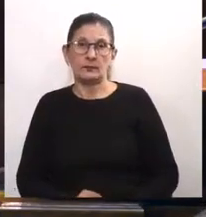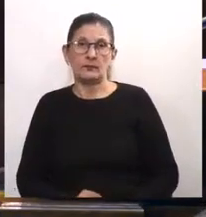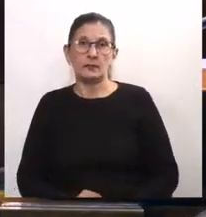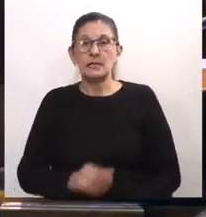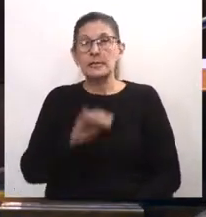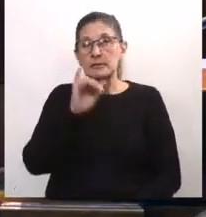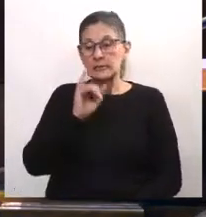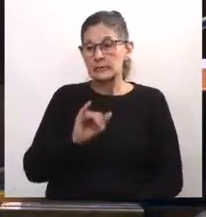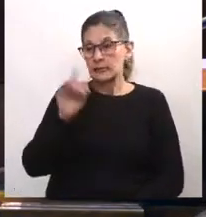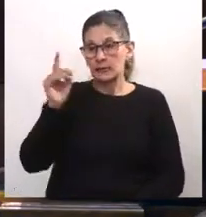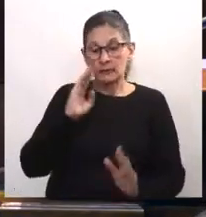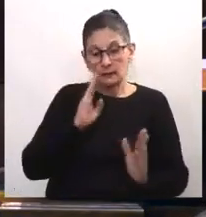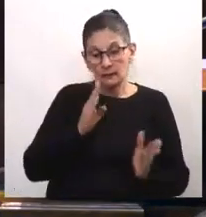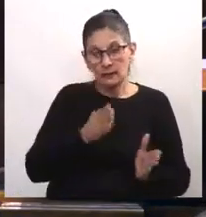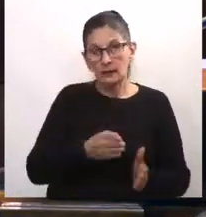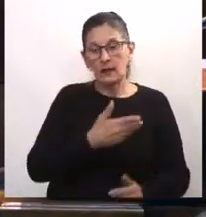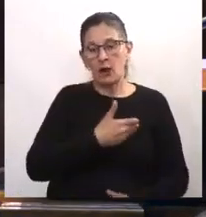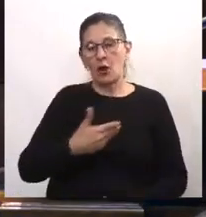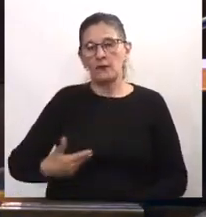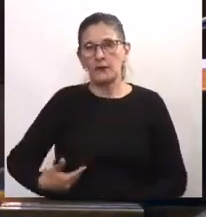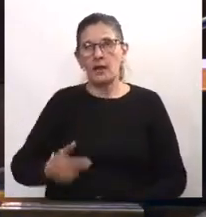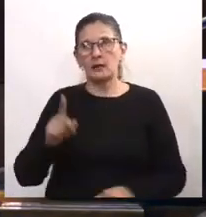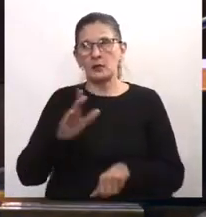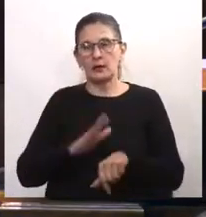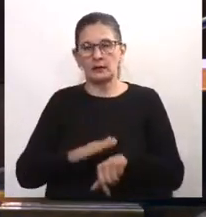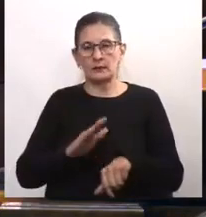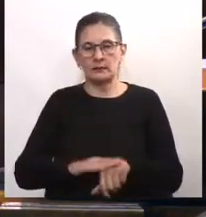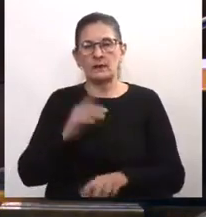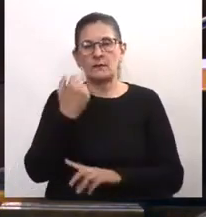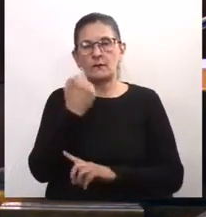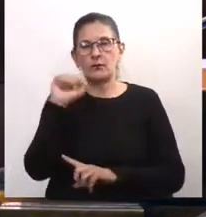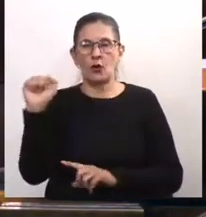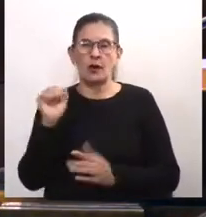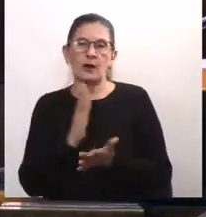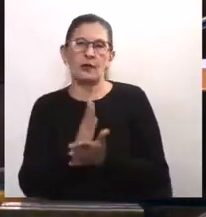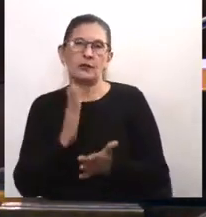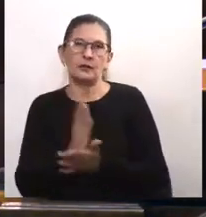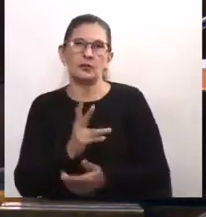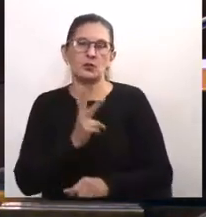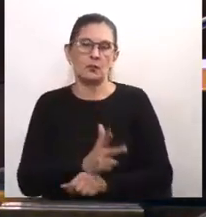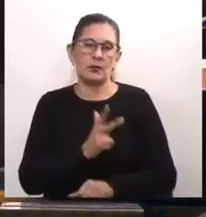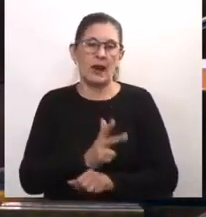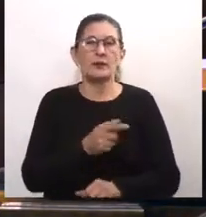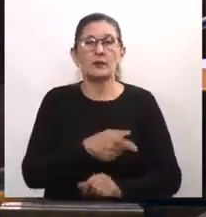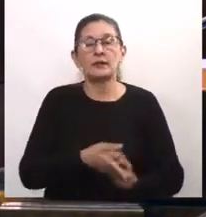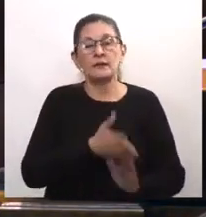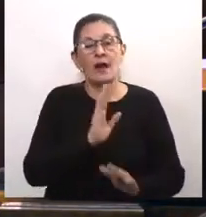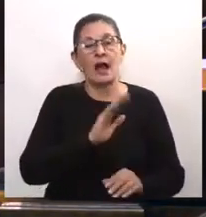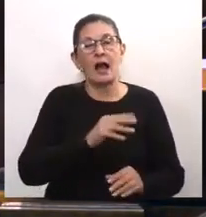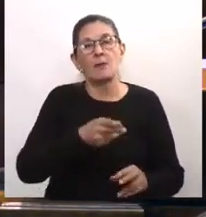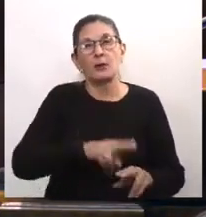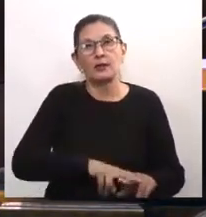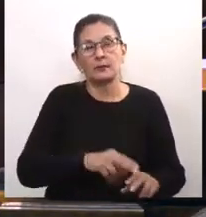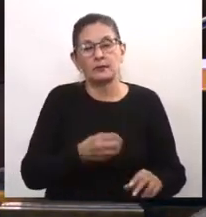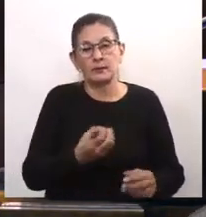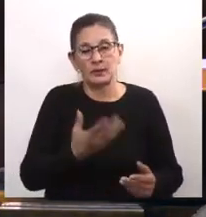Y si los auxilia, va a decir el gobierno es responsable de violar los derechos humanos de una persona que se estaba por morir porque lo